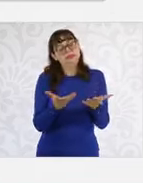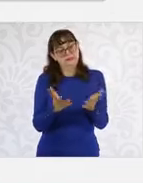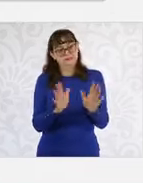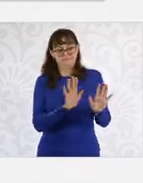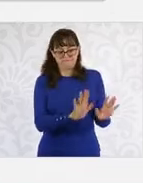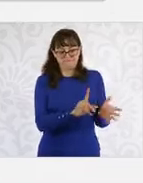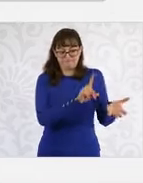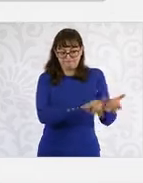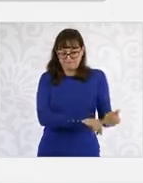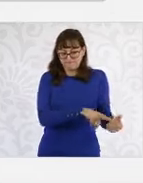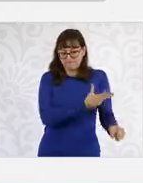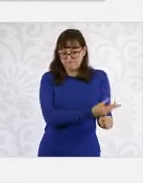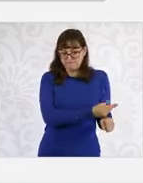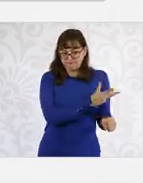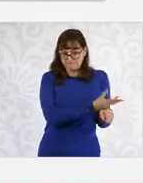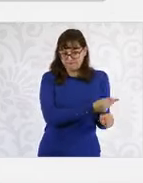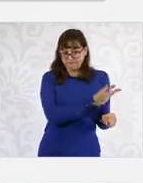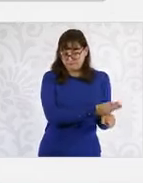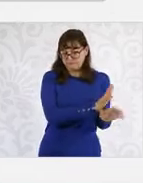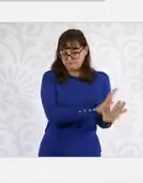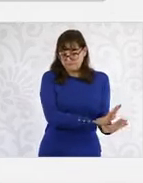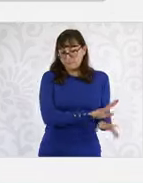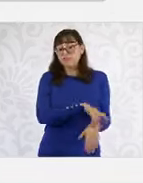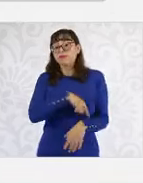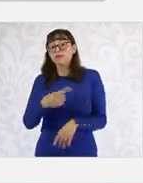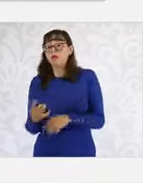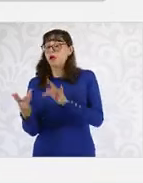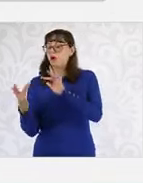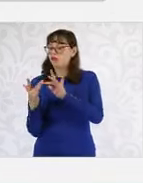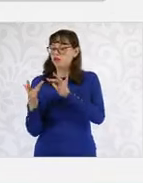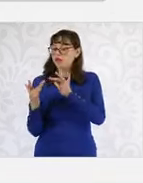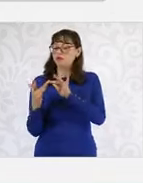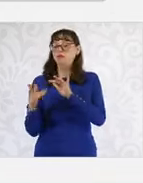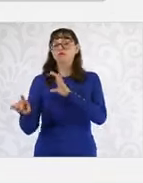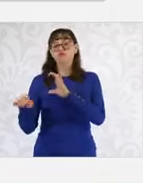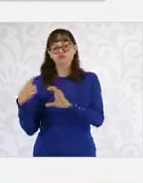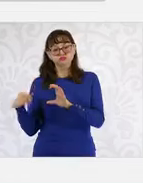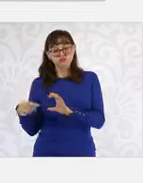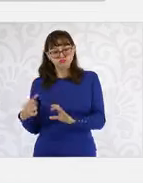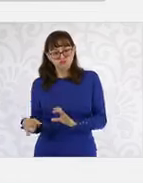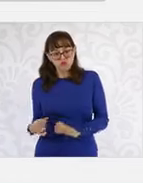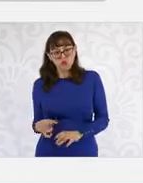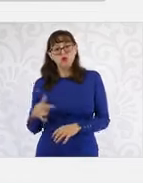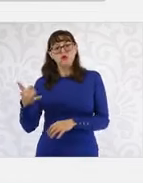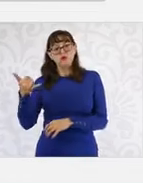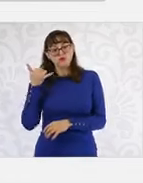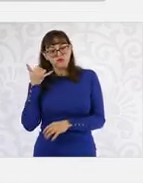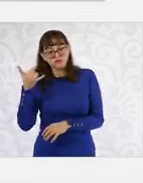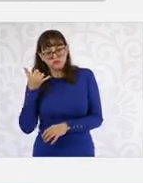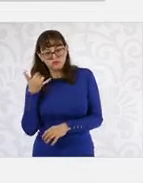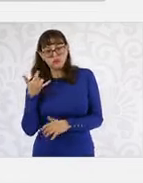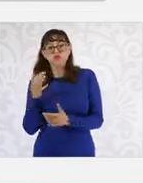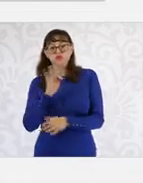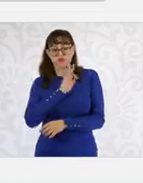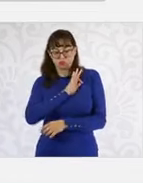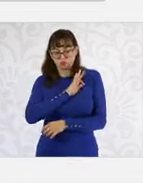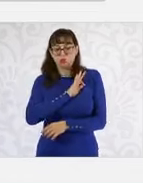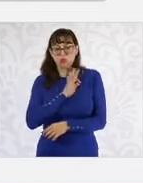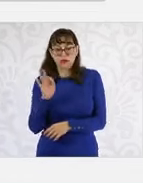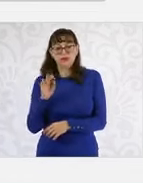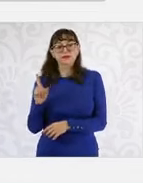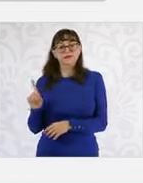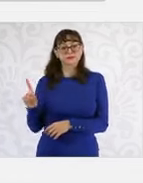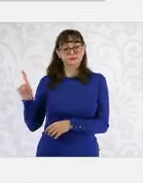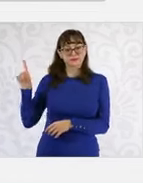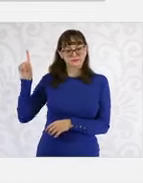la aplicación sea habilitada nuevamente, estaremos recibiendo sus quejas por cualquier probable anomalía en las estaciones de gasolina, en